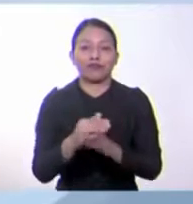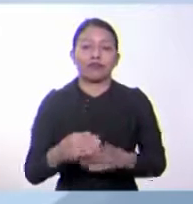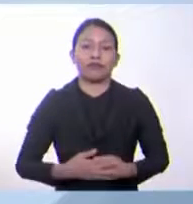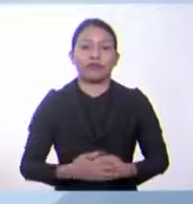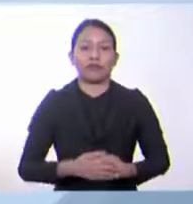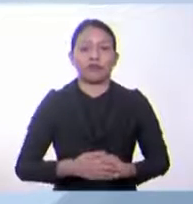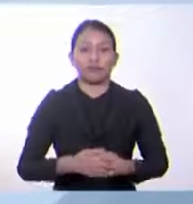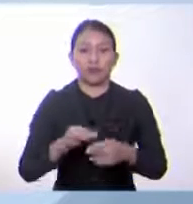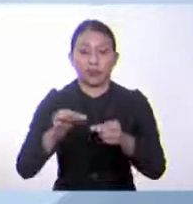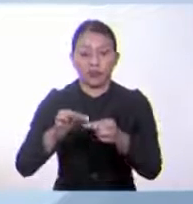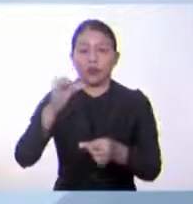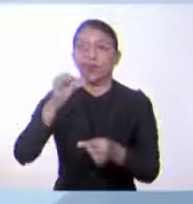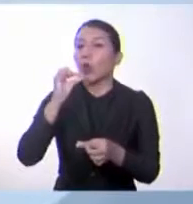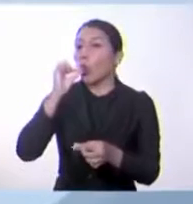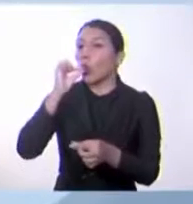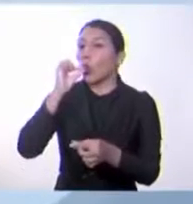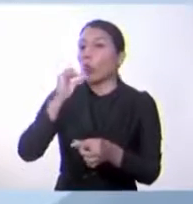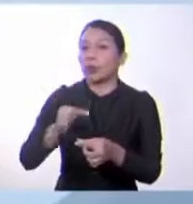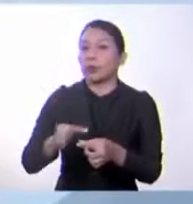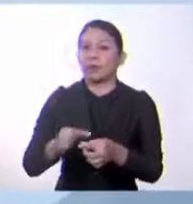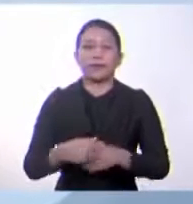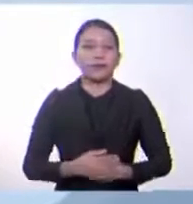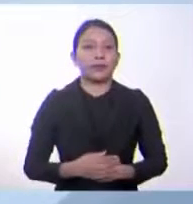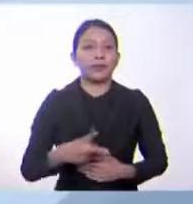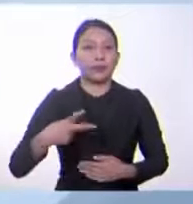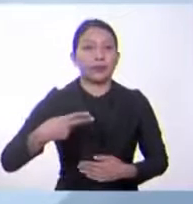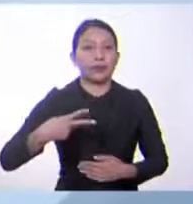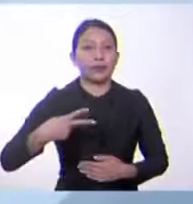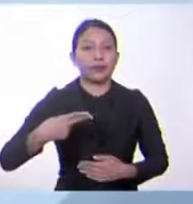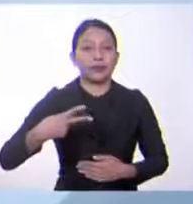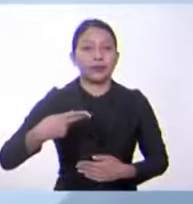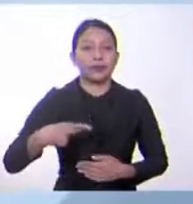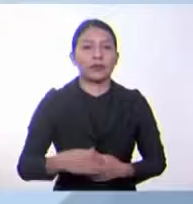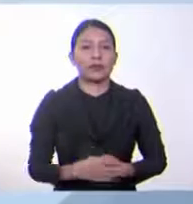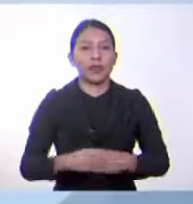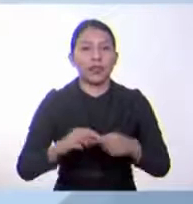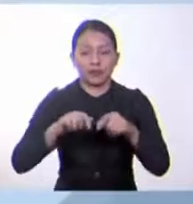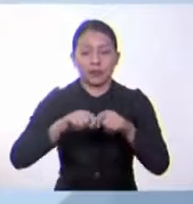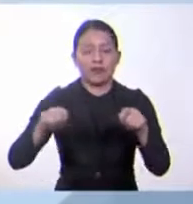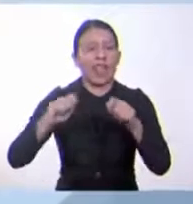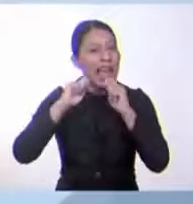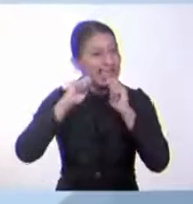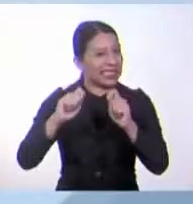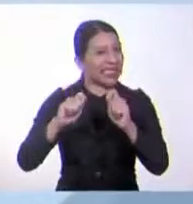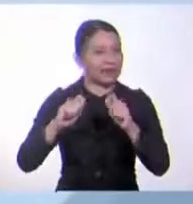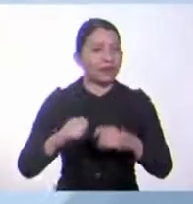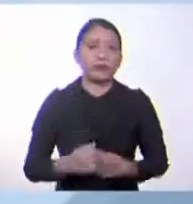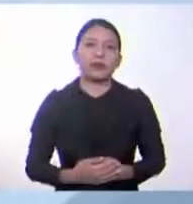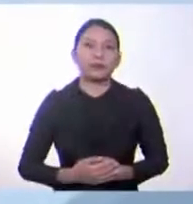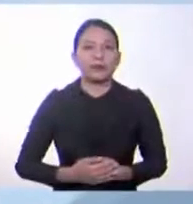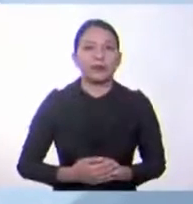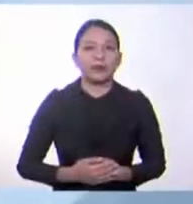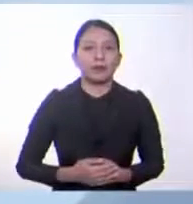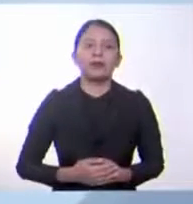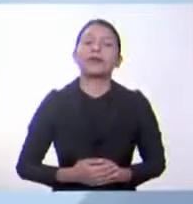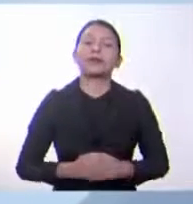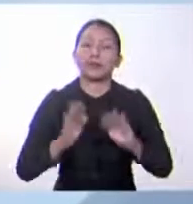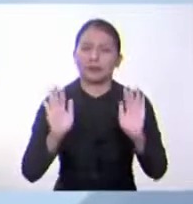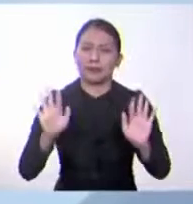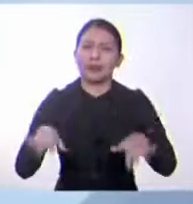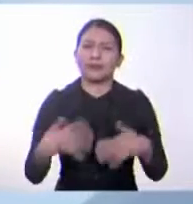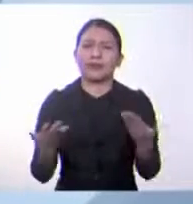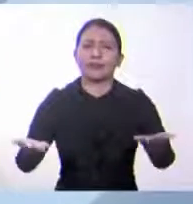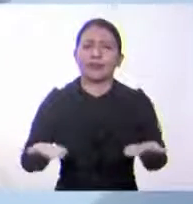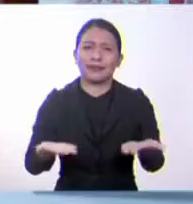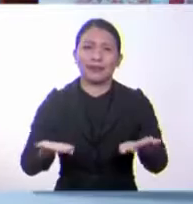ves, una tijera para cortar las vejigas y cinta adhesiva para unir las pajillas. Lo que vamos a hacer es que con